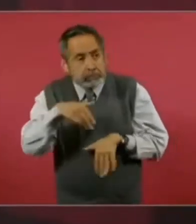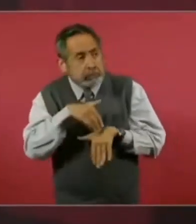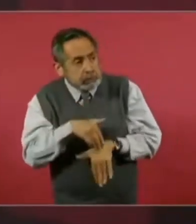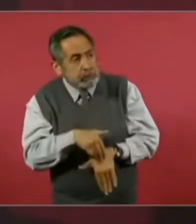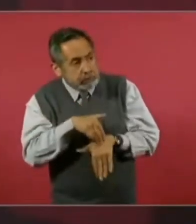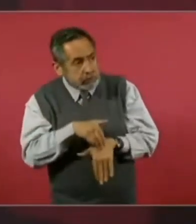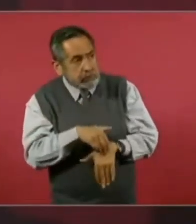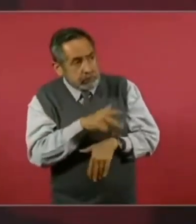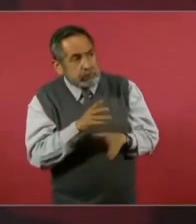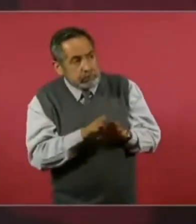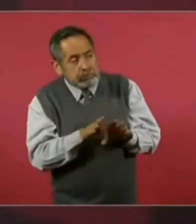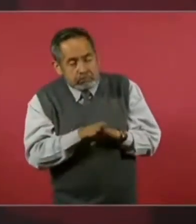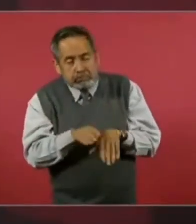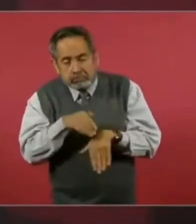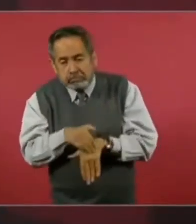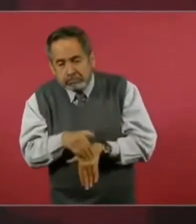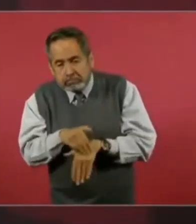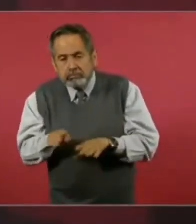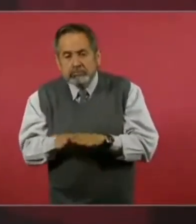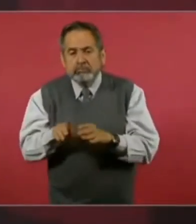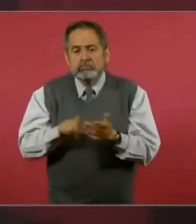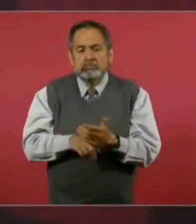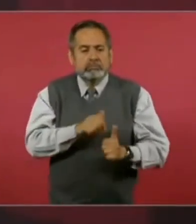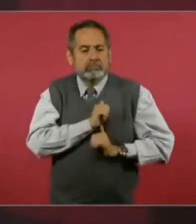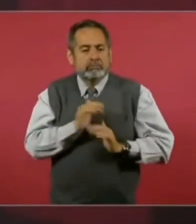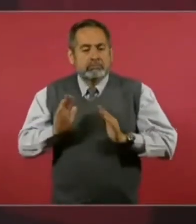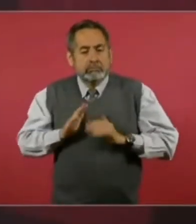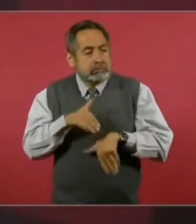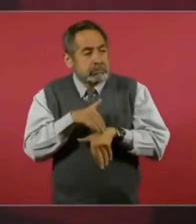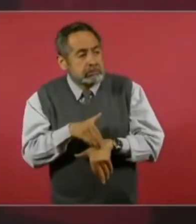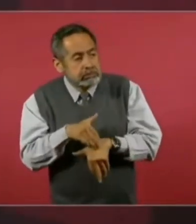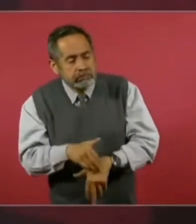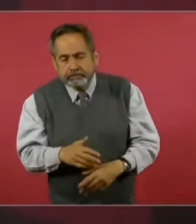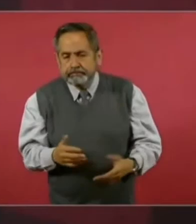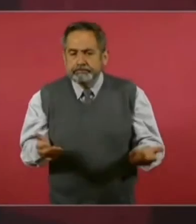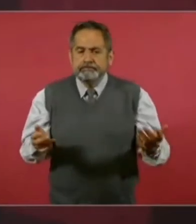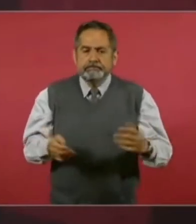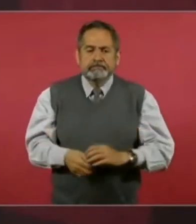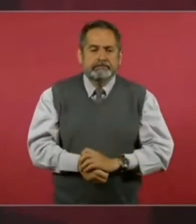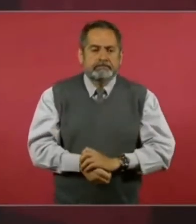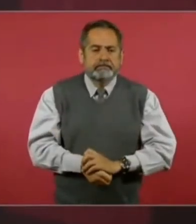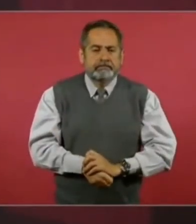para que actuaran las Fuerzas Armadas de México.